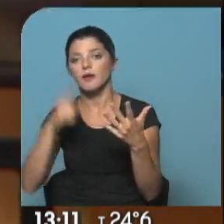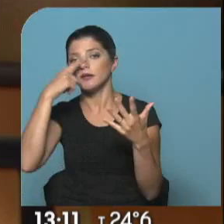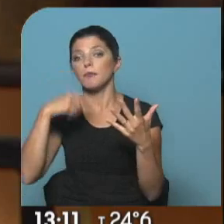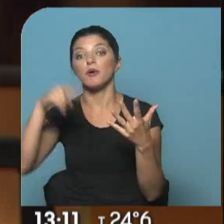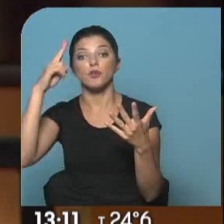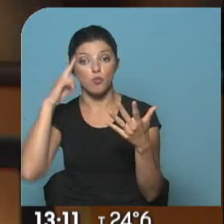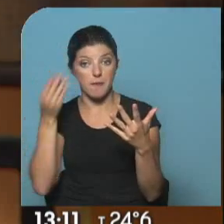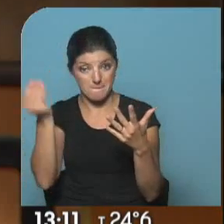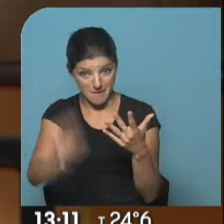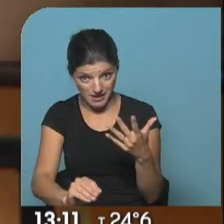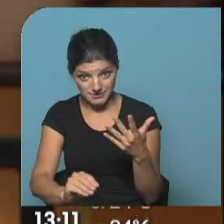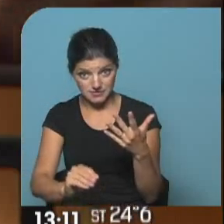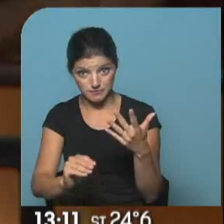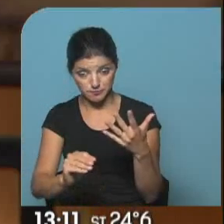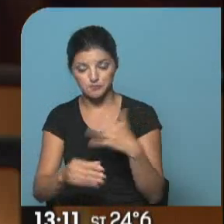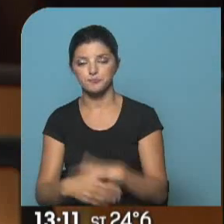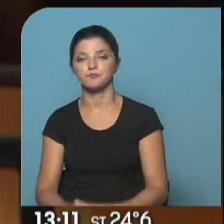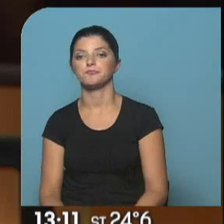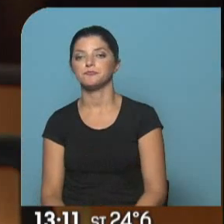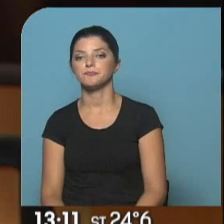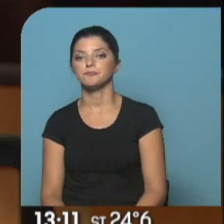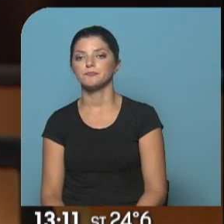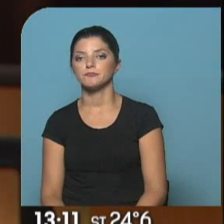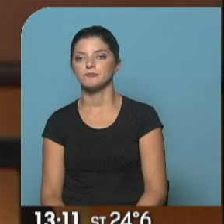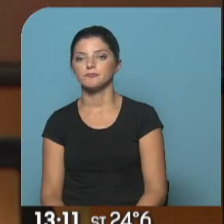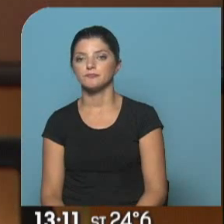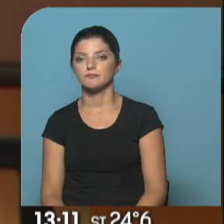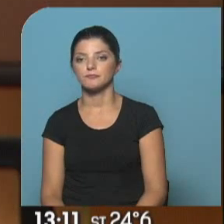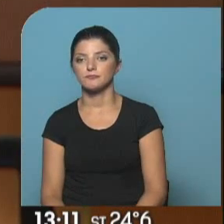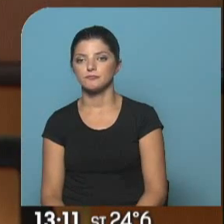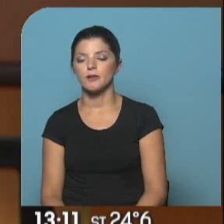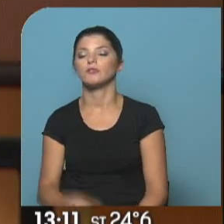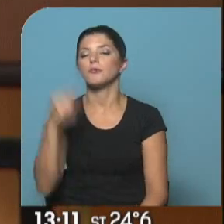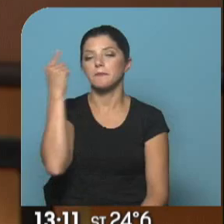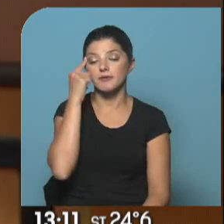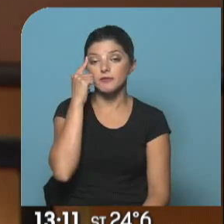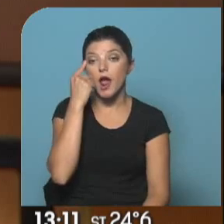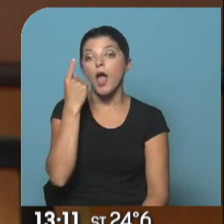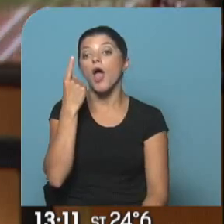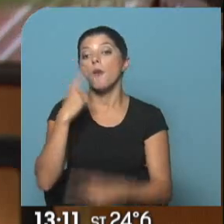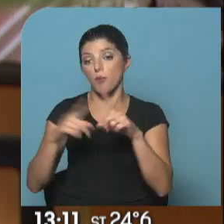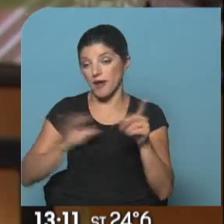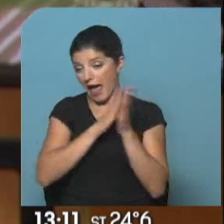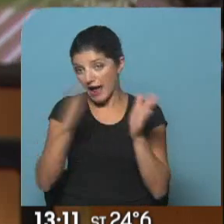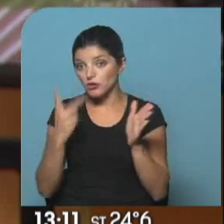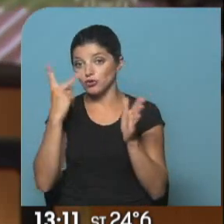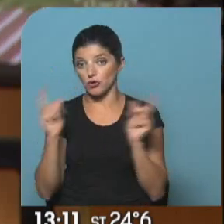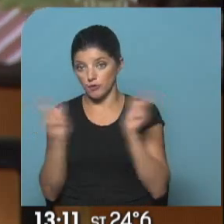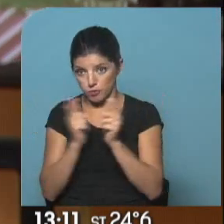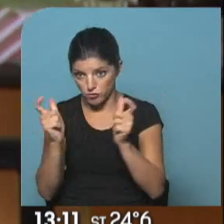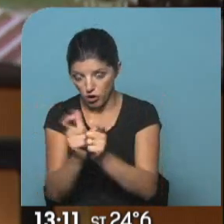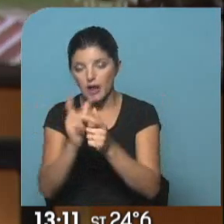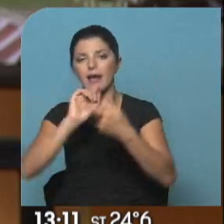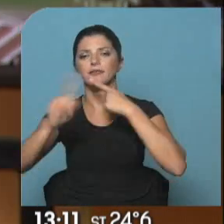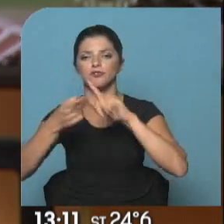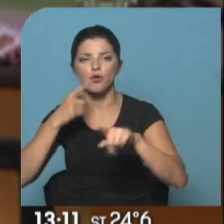más de América Latina, y empiezan a generar una dinámica de reuniones 2 por año entre Cancillería, Defensa, militares,